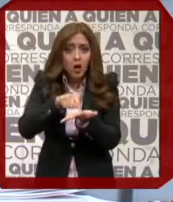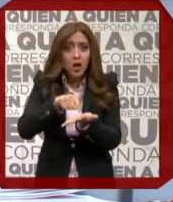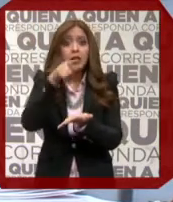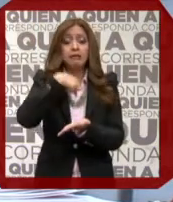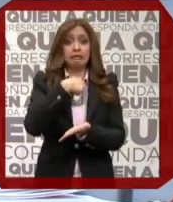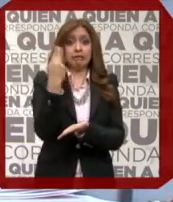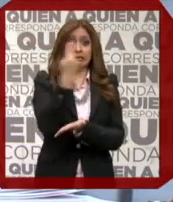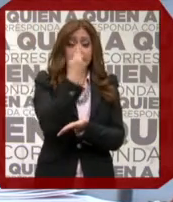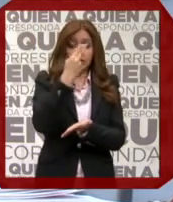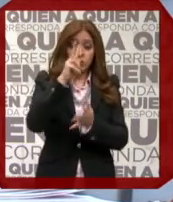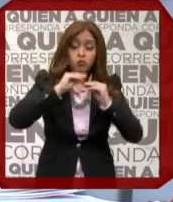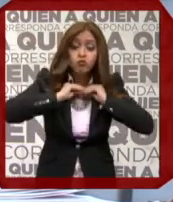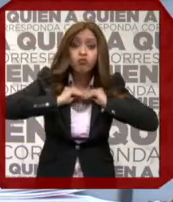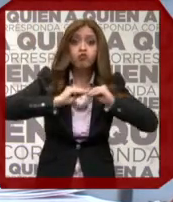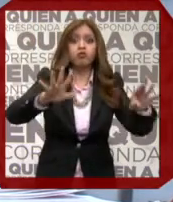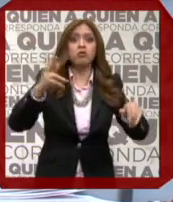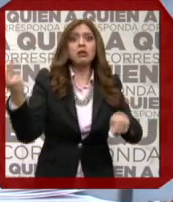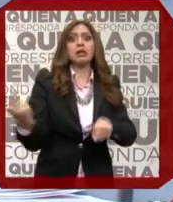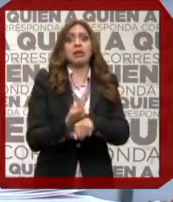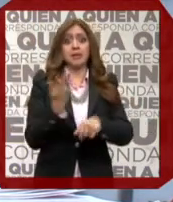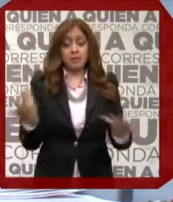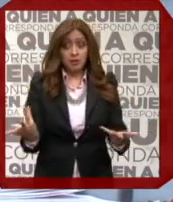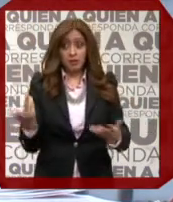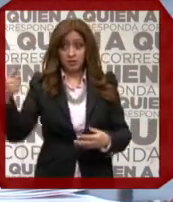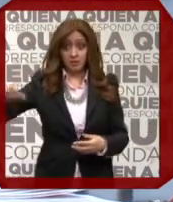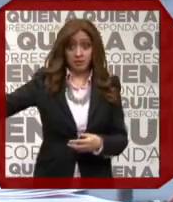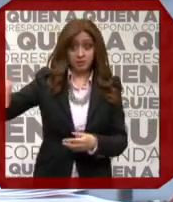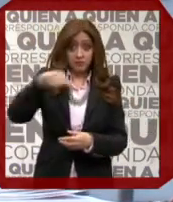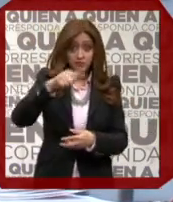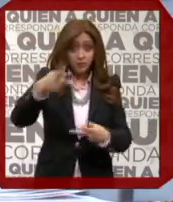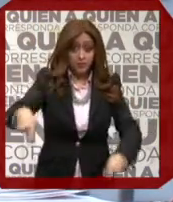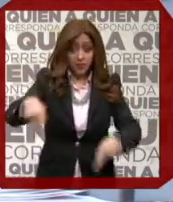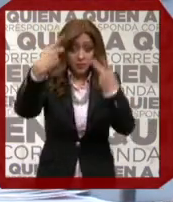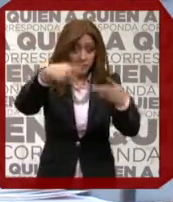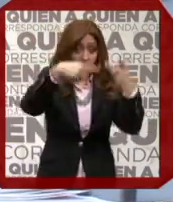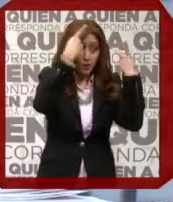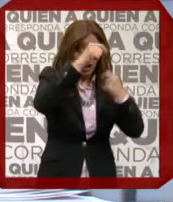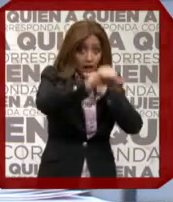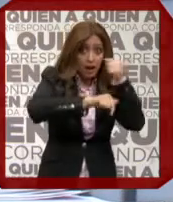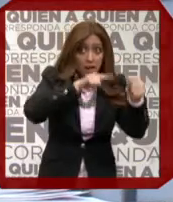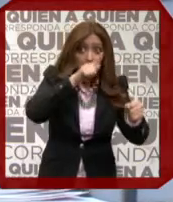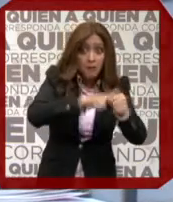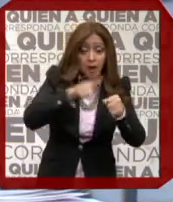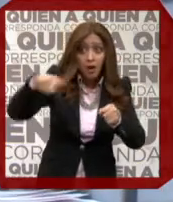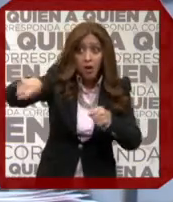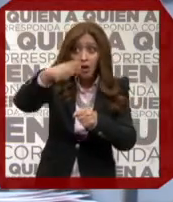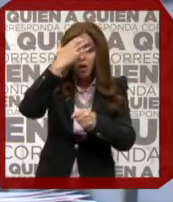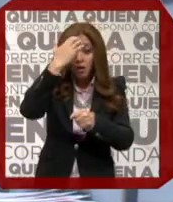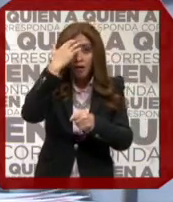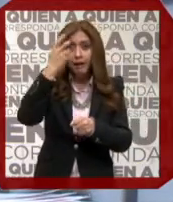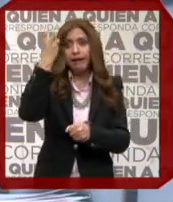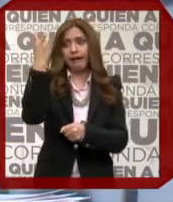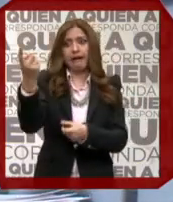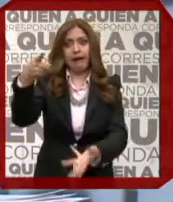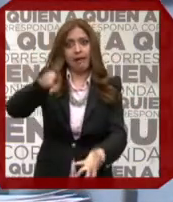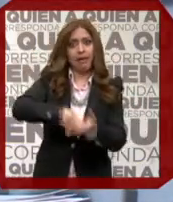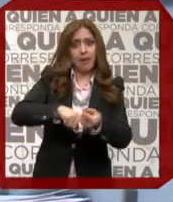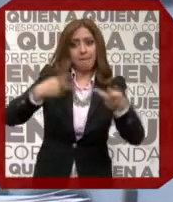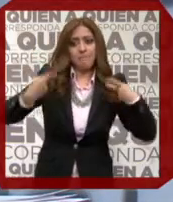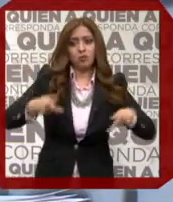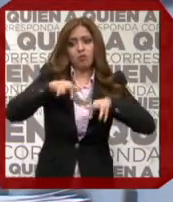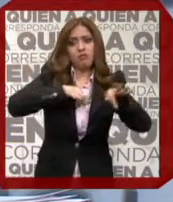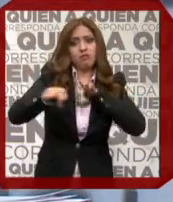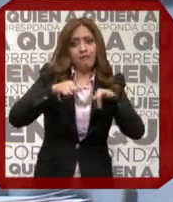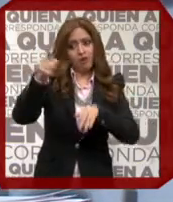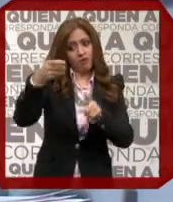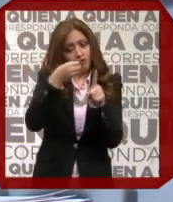está pasando y que si es una cadena respetable ponga orden a toda la gente que trabaja con ellos